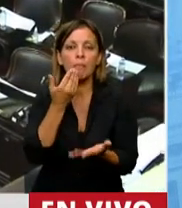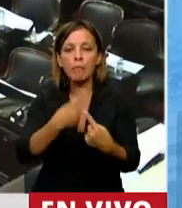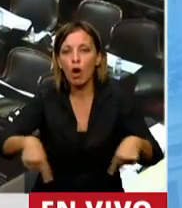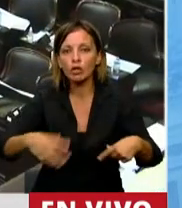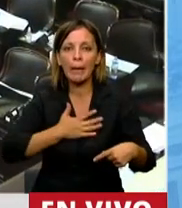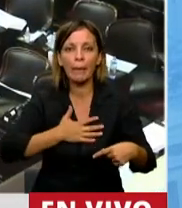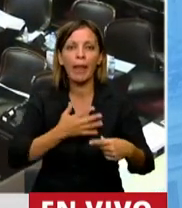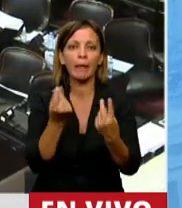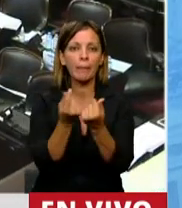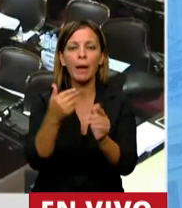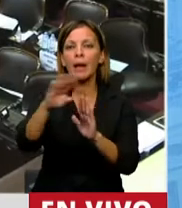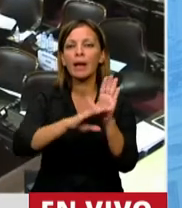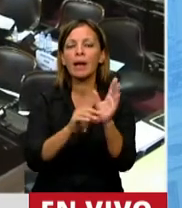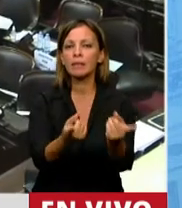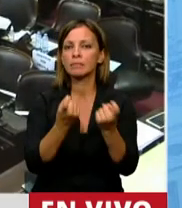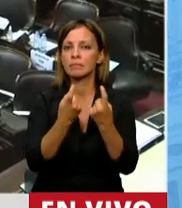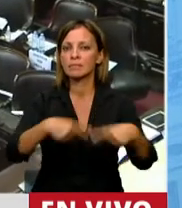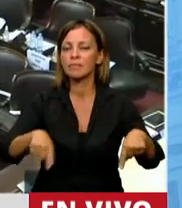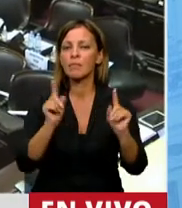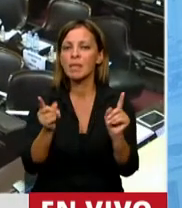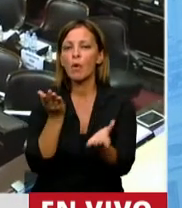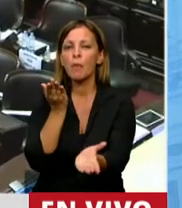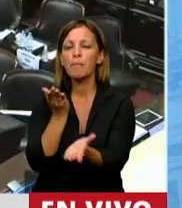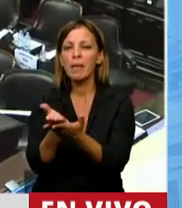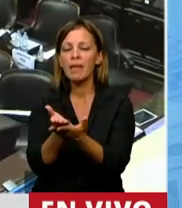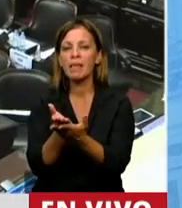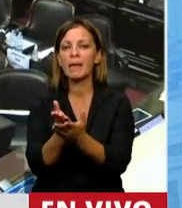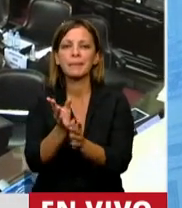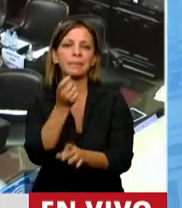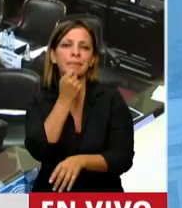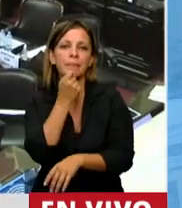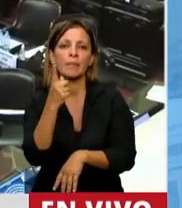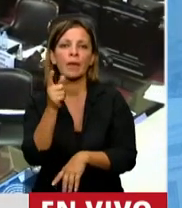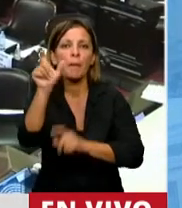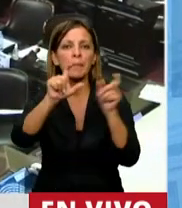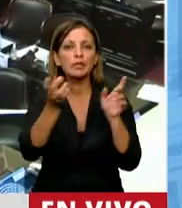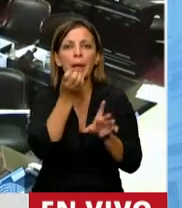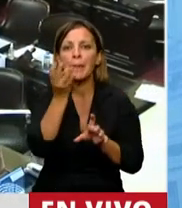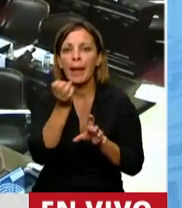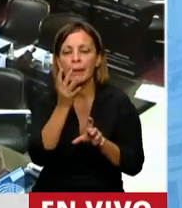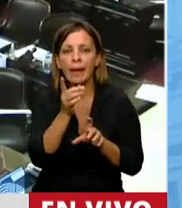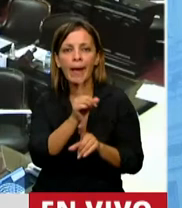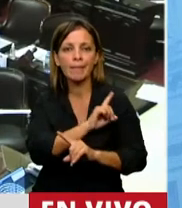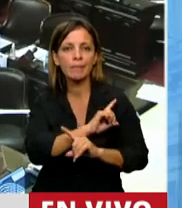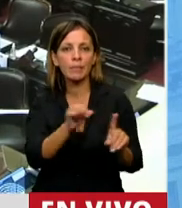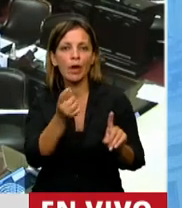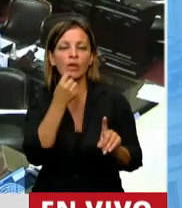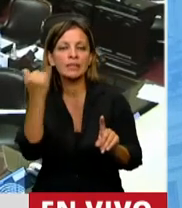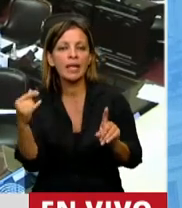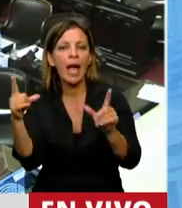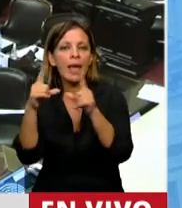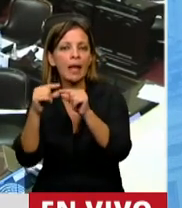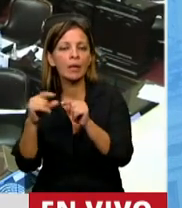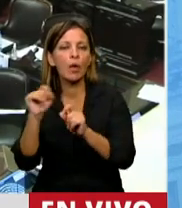absolutamente todos los requisitos que son pedidos, donde no podrá blanquear nadie que esté impedido por los artículos de las